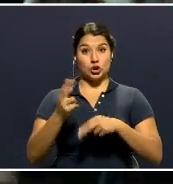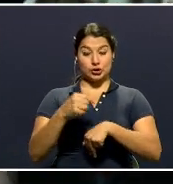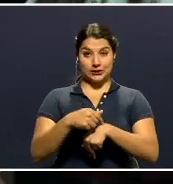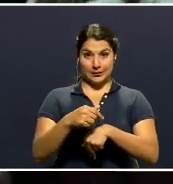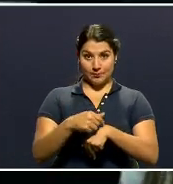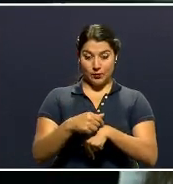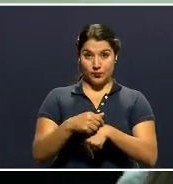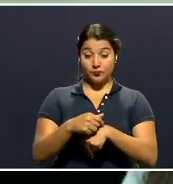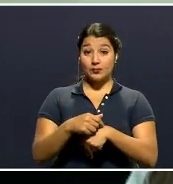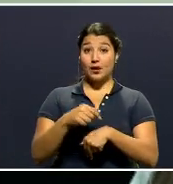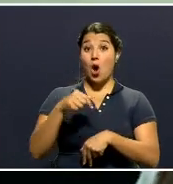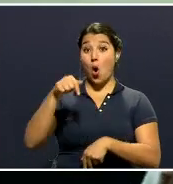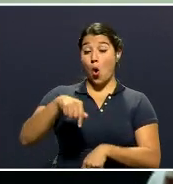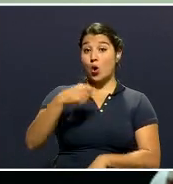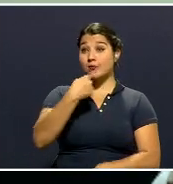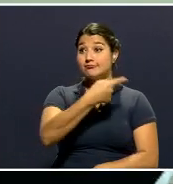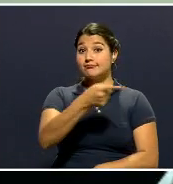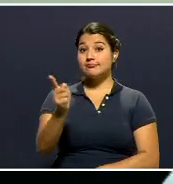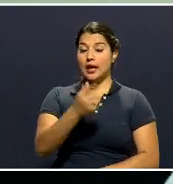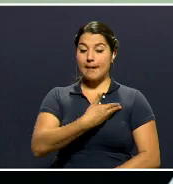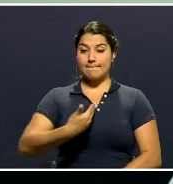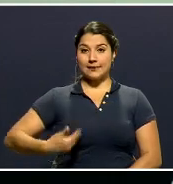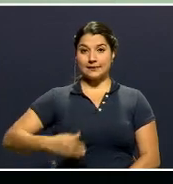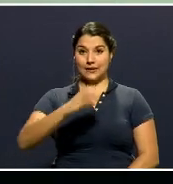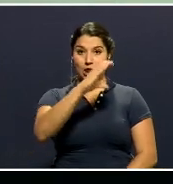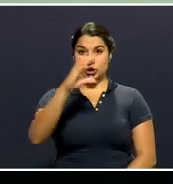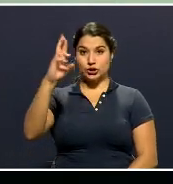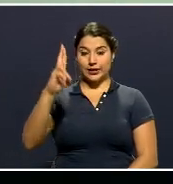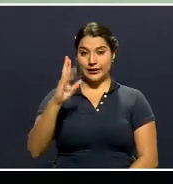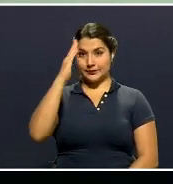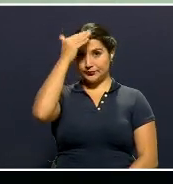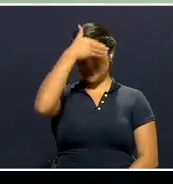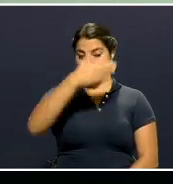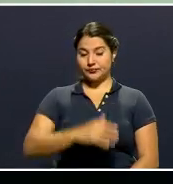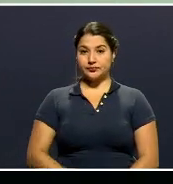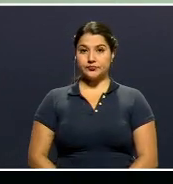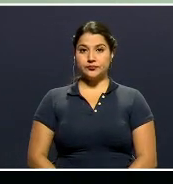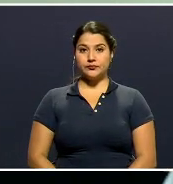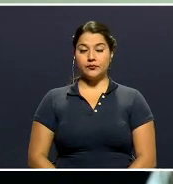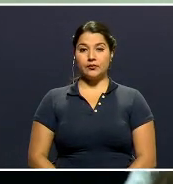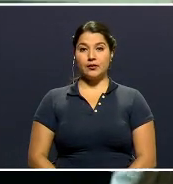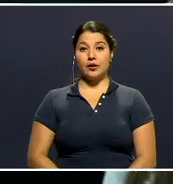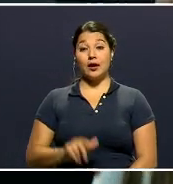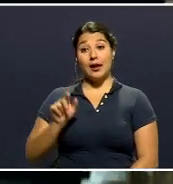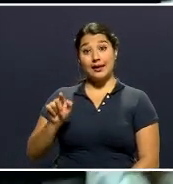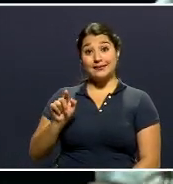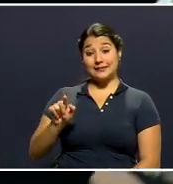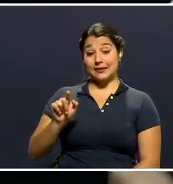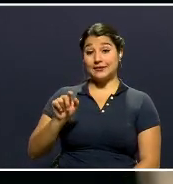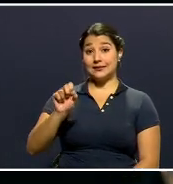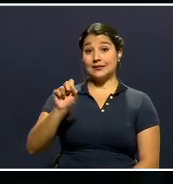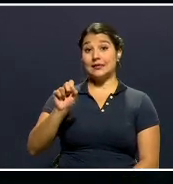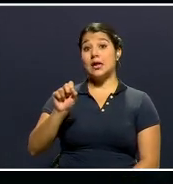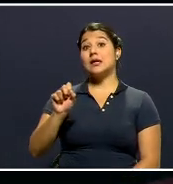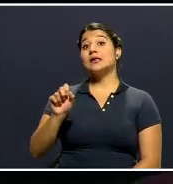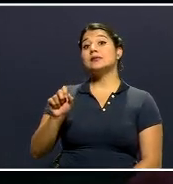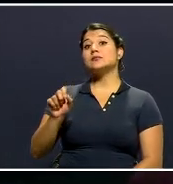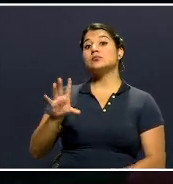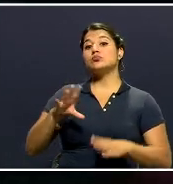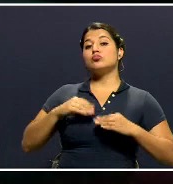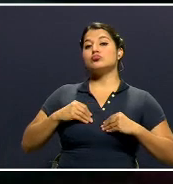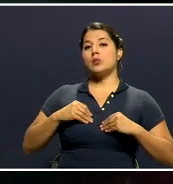interina, anunció hoy el presidente de la República, Carlos Alvarado. Lara asumirá el puesto por 2